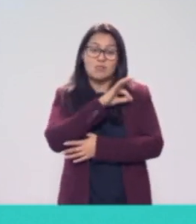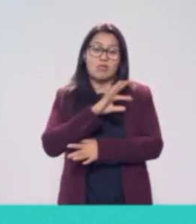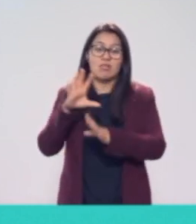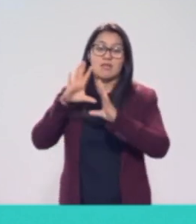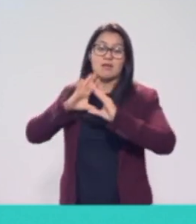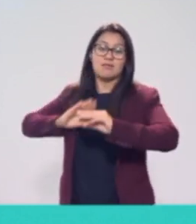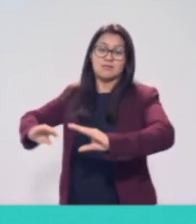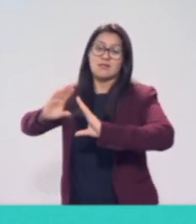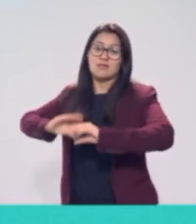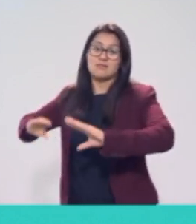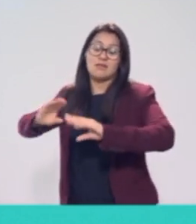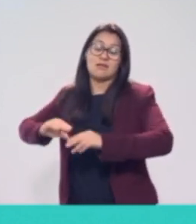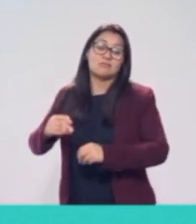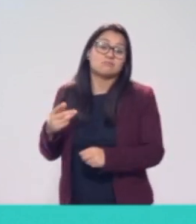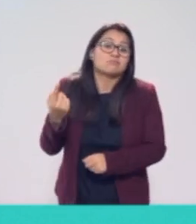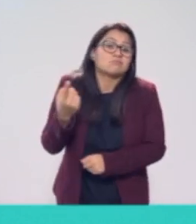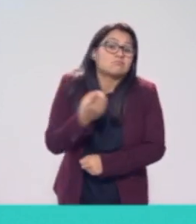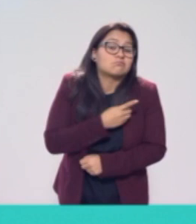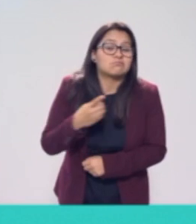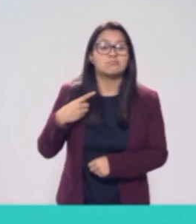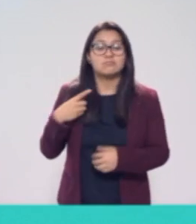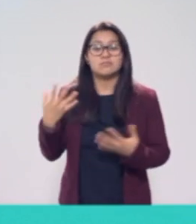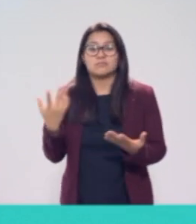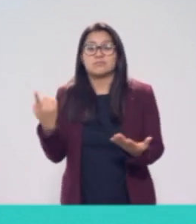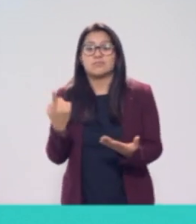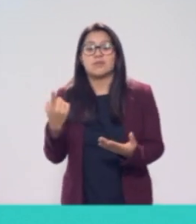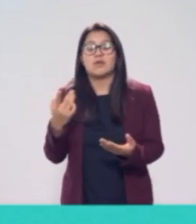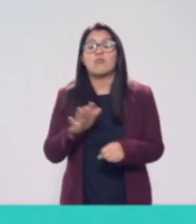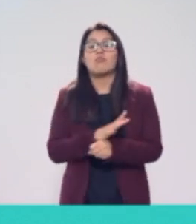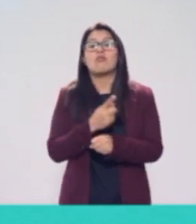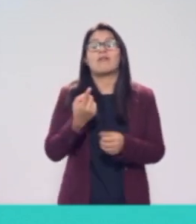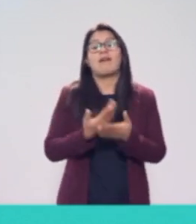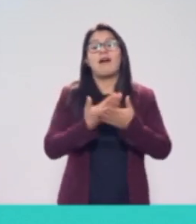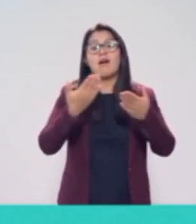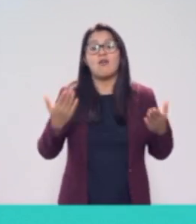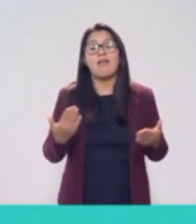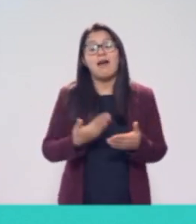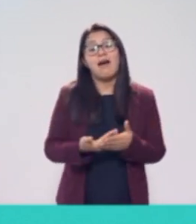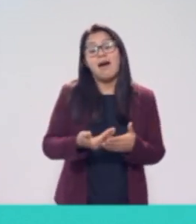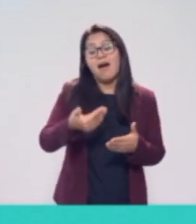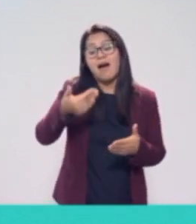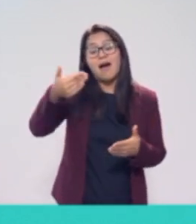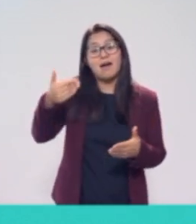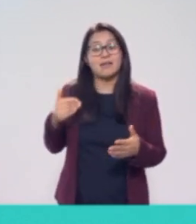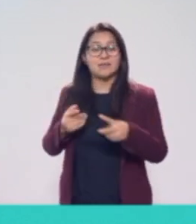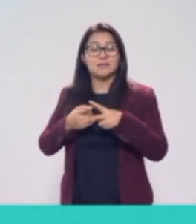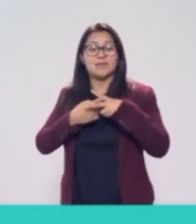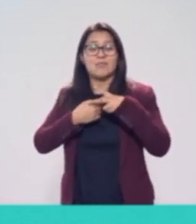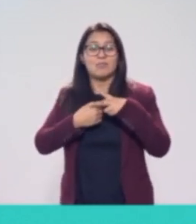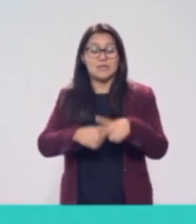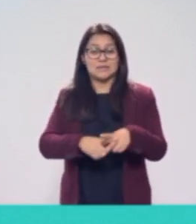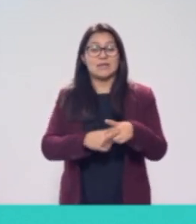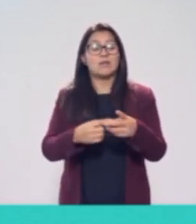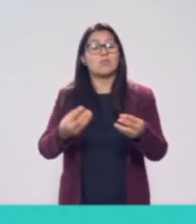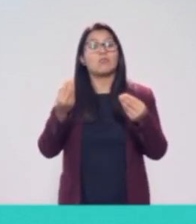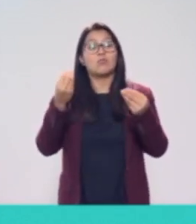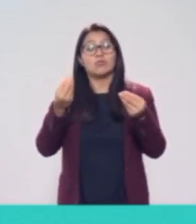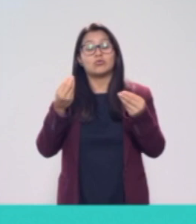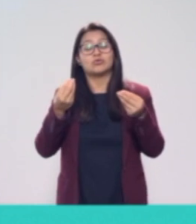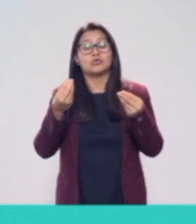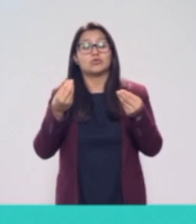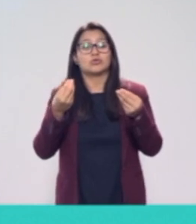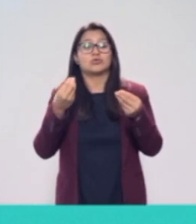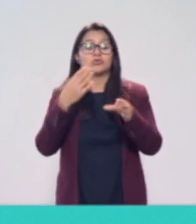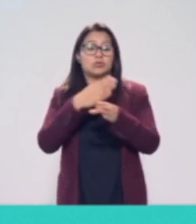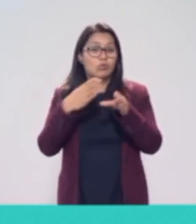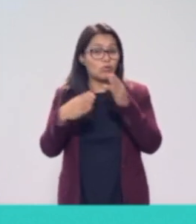materia y algo muy importante es un gobierno de izquierda que desde que antes de que entrara en funciones anunció una serie de programas sociales muy